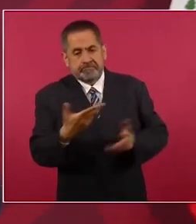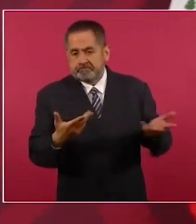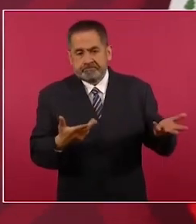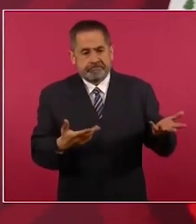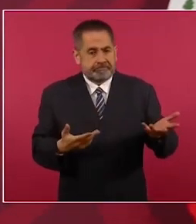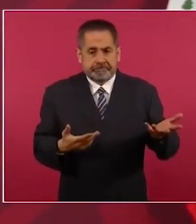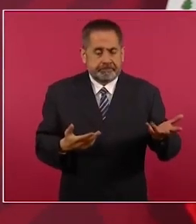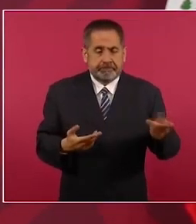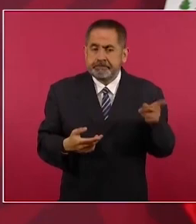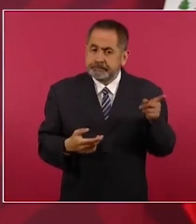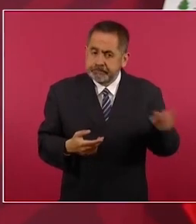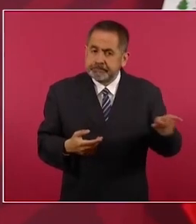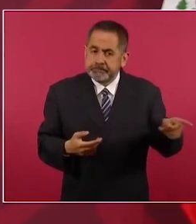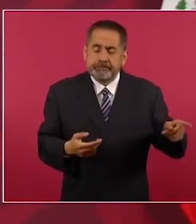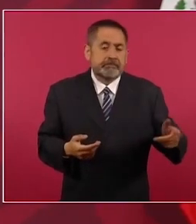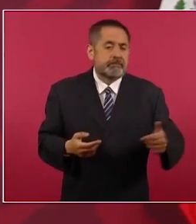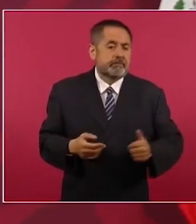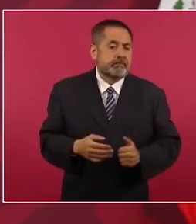al que